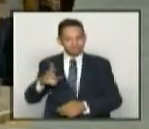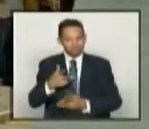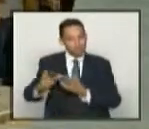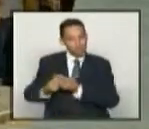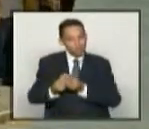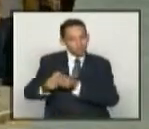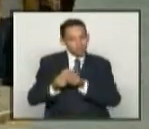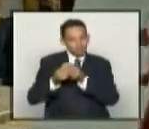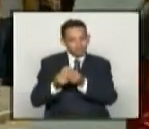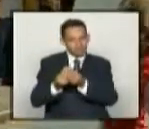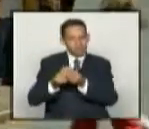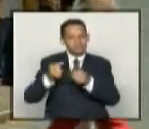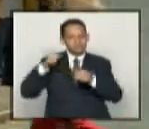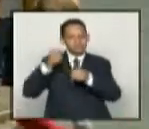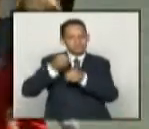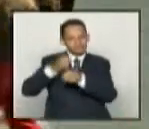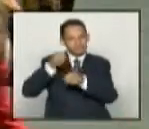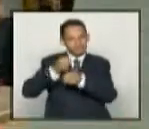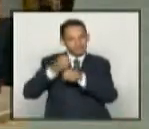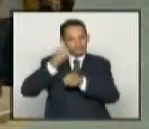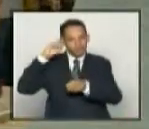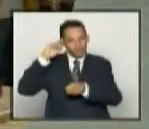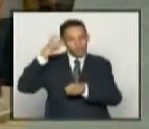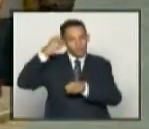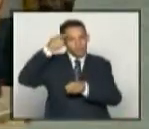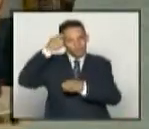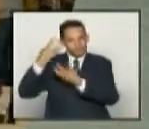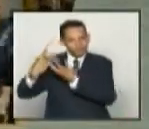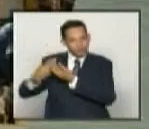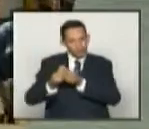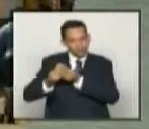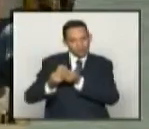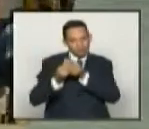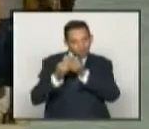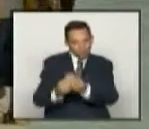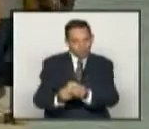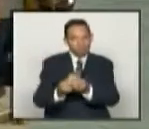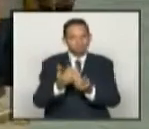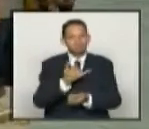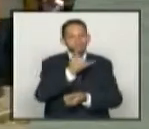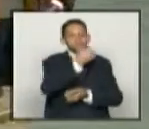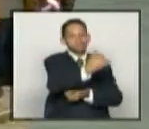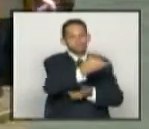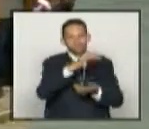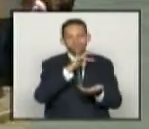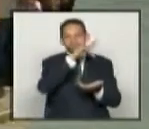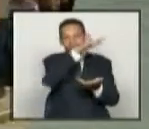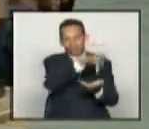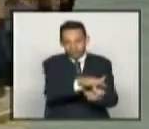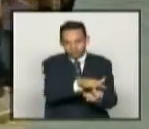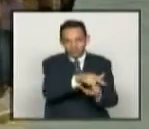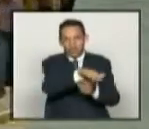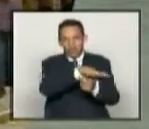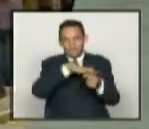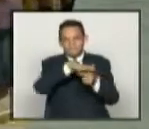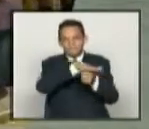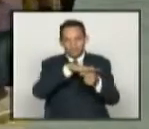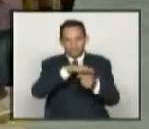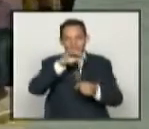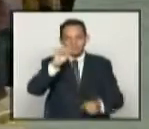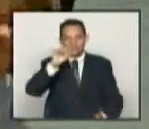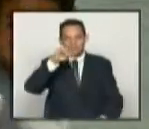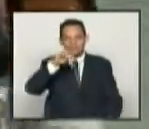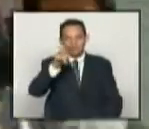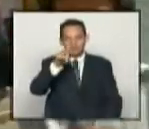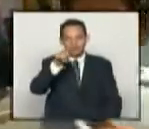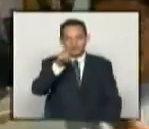primera consejo ampliado de gobierno en la ciudad de Anserma, a donde